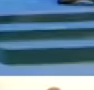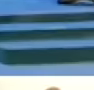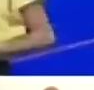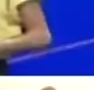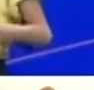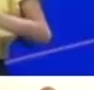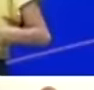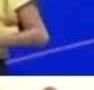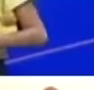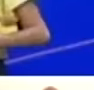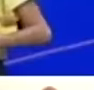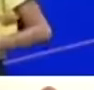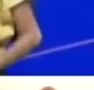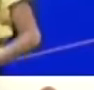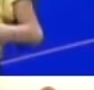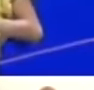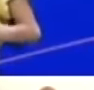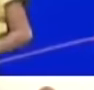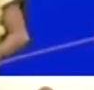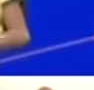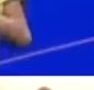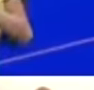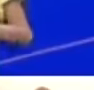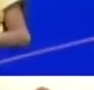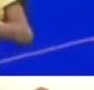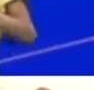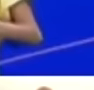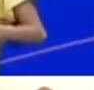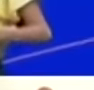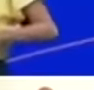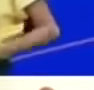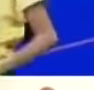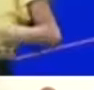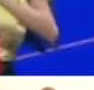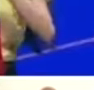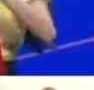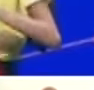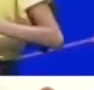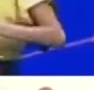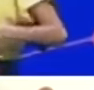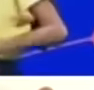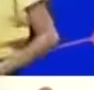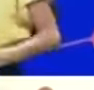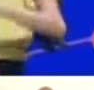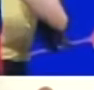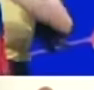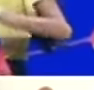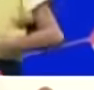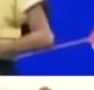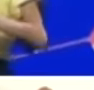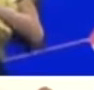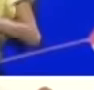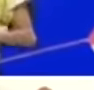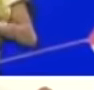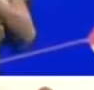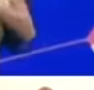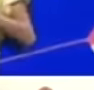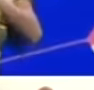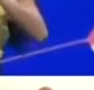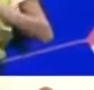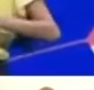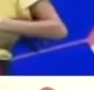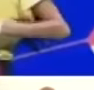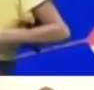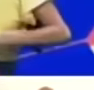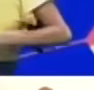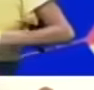un proyecto para que todos los niños a partir de los 6 años sean comunicadores. Comuniquen todo lo que